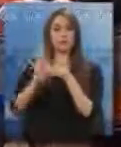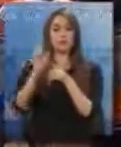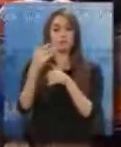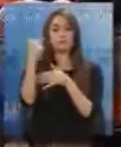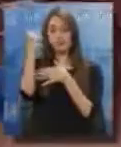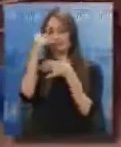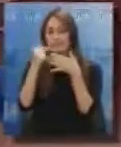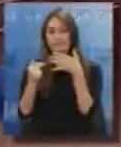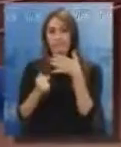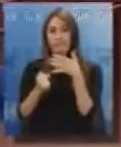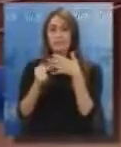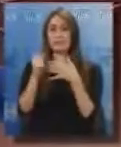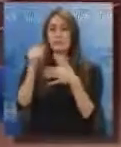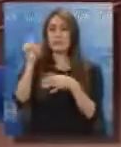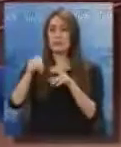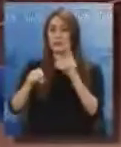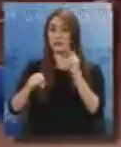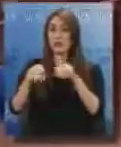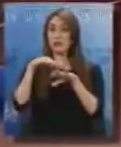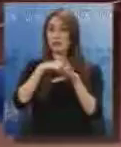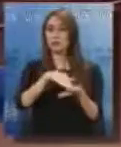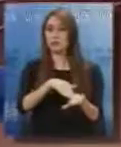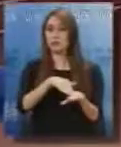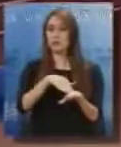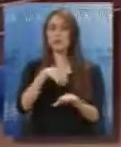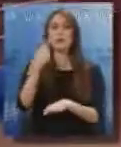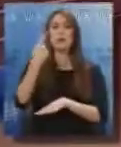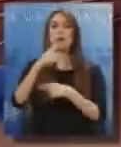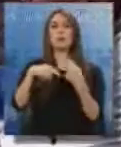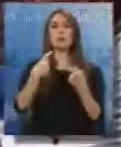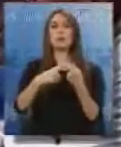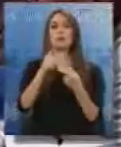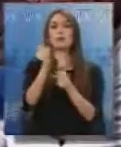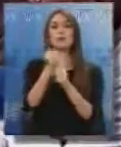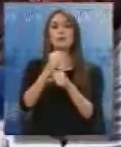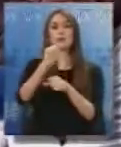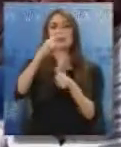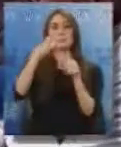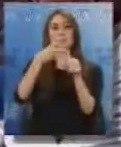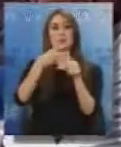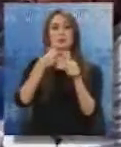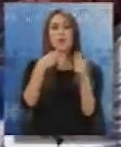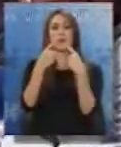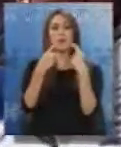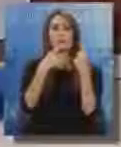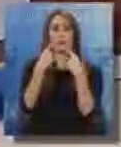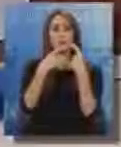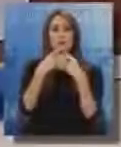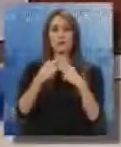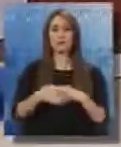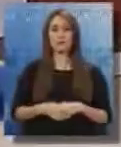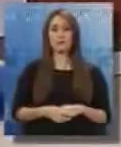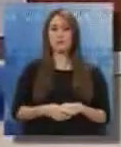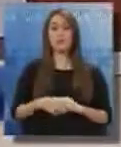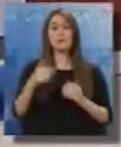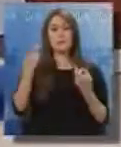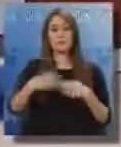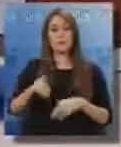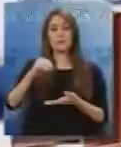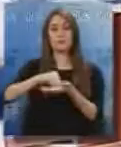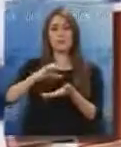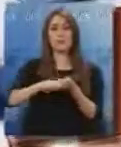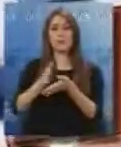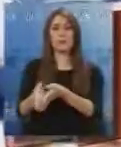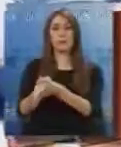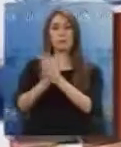por ejemplo si se movilizan en respaldo al gobierno el día en que se desarrolle el segundo debate de las enmiendas constitucionales y asignen también lo que será este